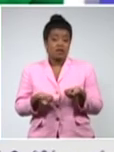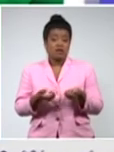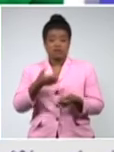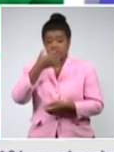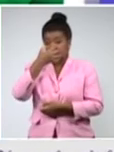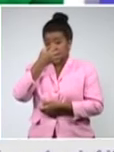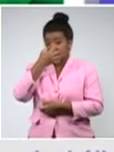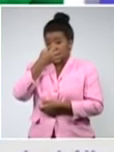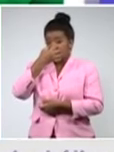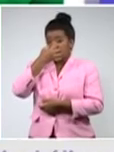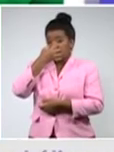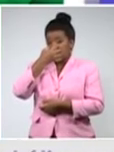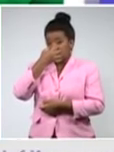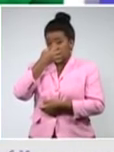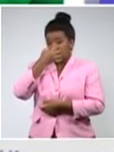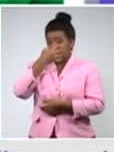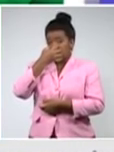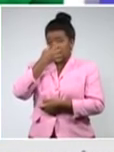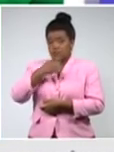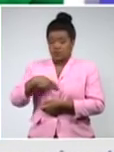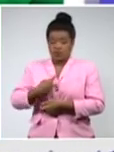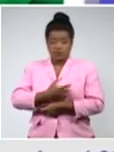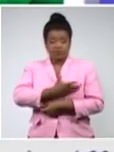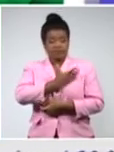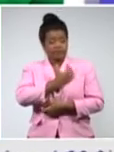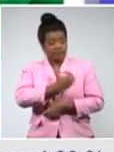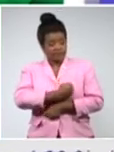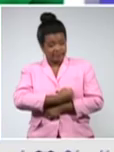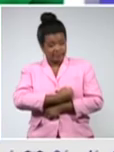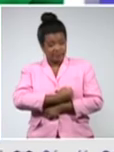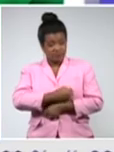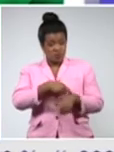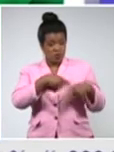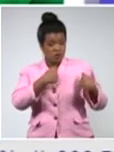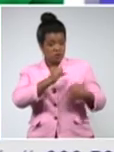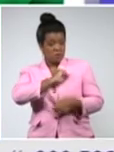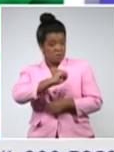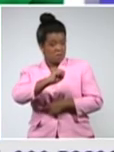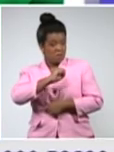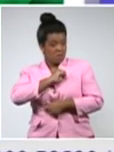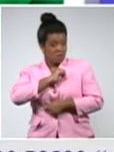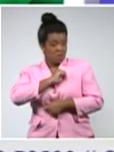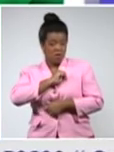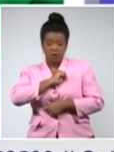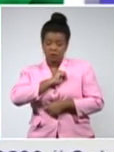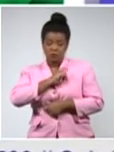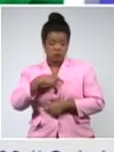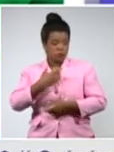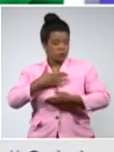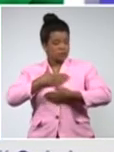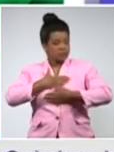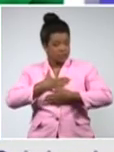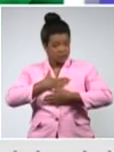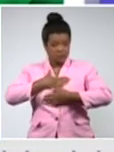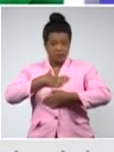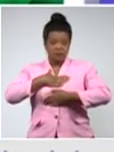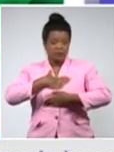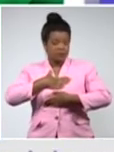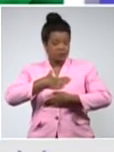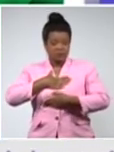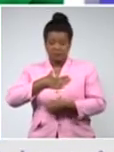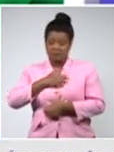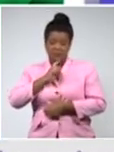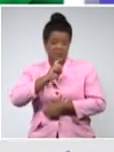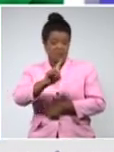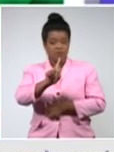ventilarlo, y lamentablemente hizo una parada cardiorrespiratoria de la cual no fue posible su reanimación